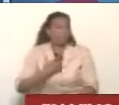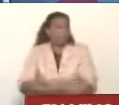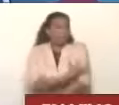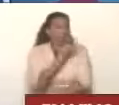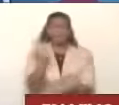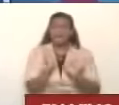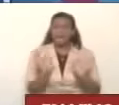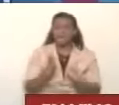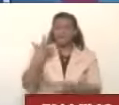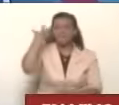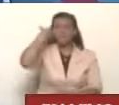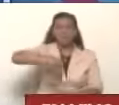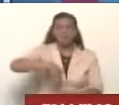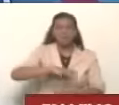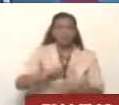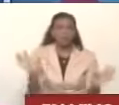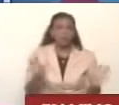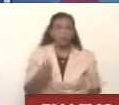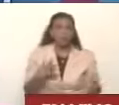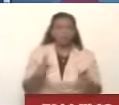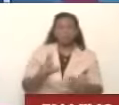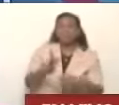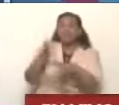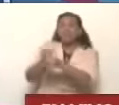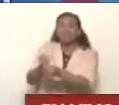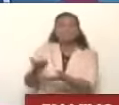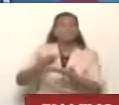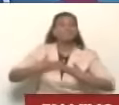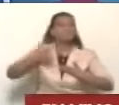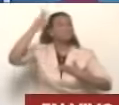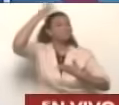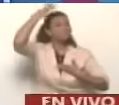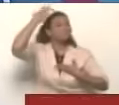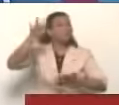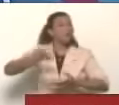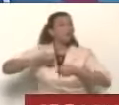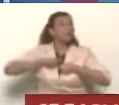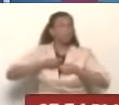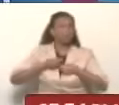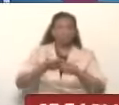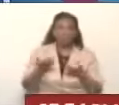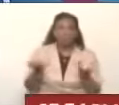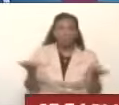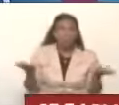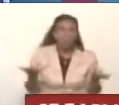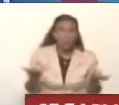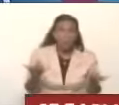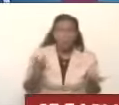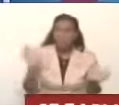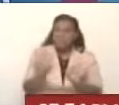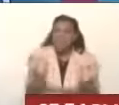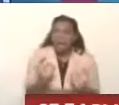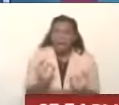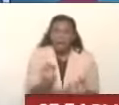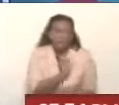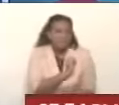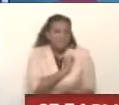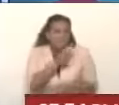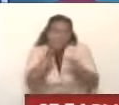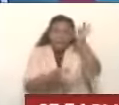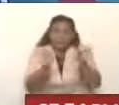se aprovechaban del poder y la confianza que se les dio. Esta gente no le teme a la